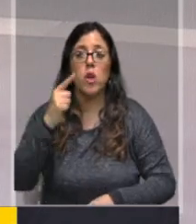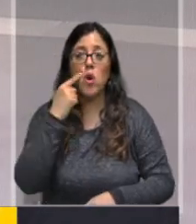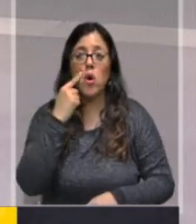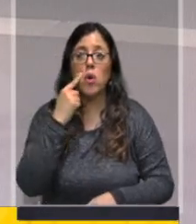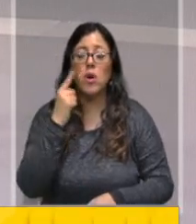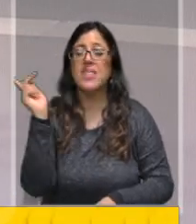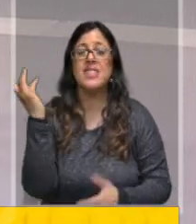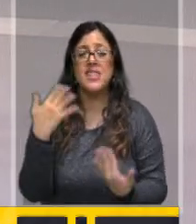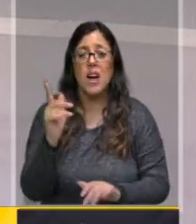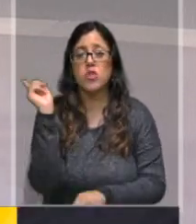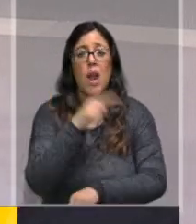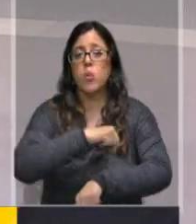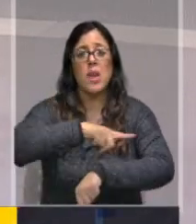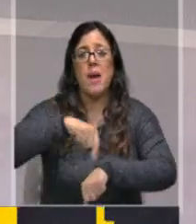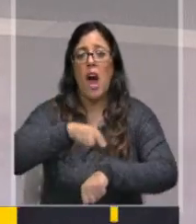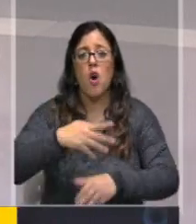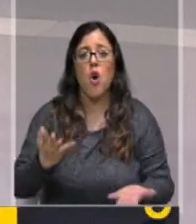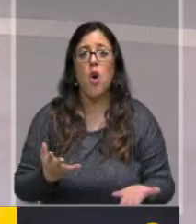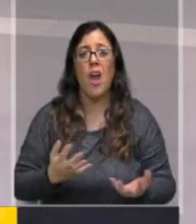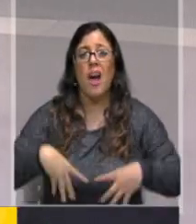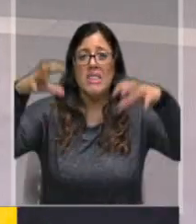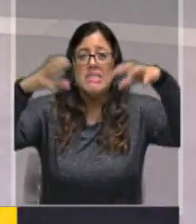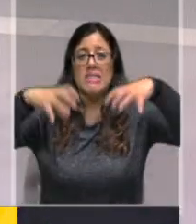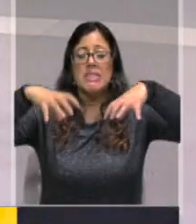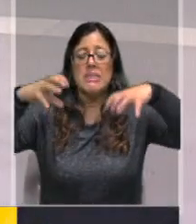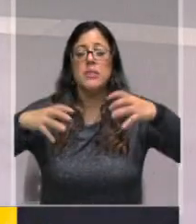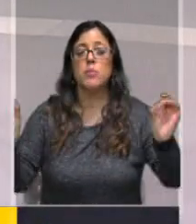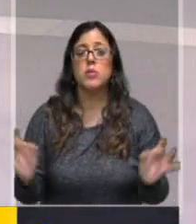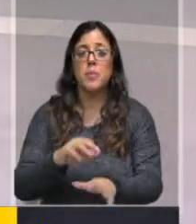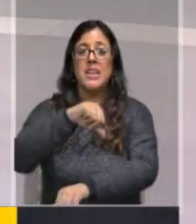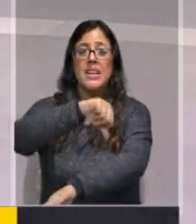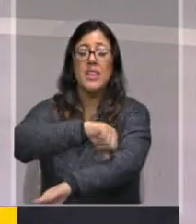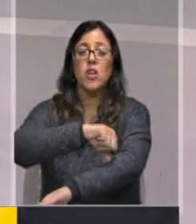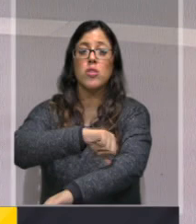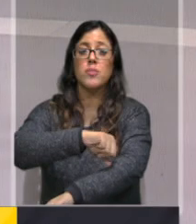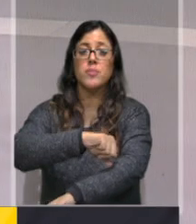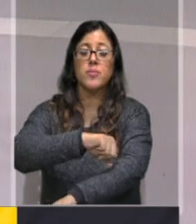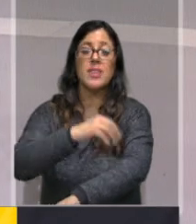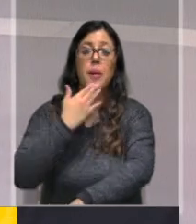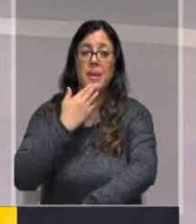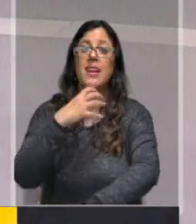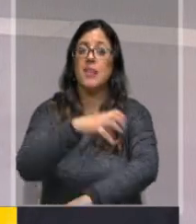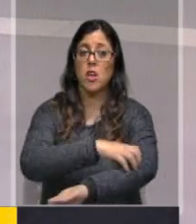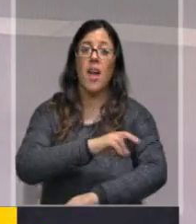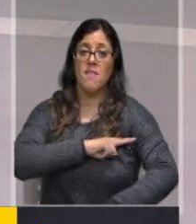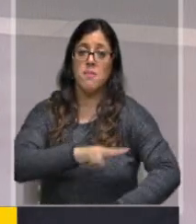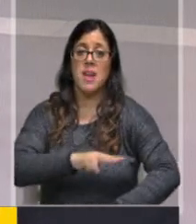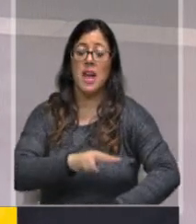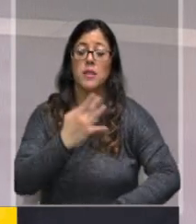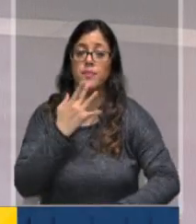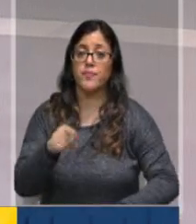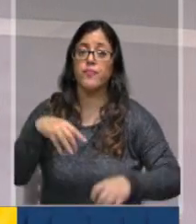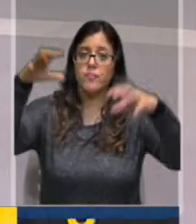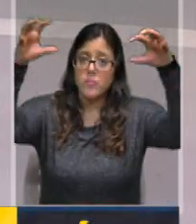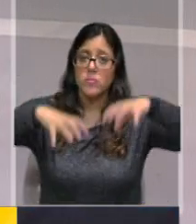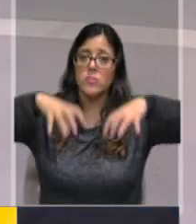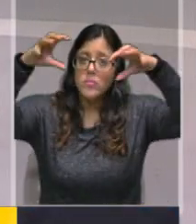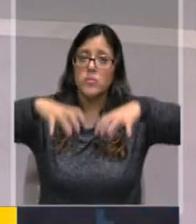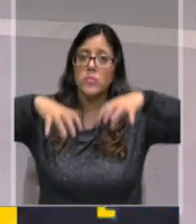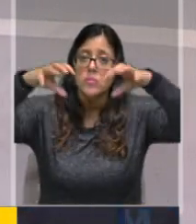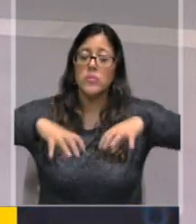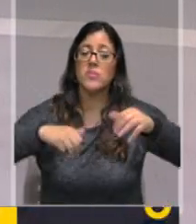horas ya más tensas quizás en la zona más central, región de Valparaíso, también tenemos que sumarla, porque igualmente ha caído harta agua en